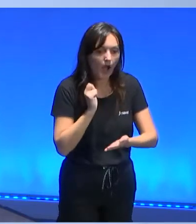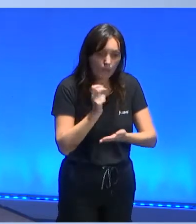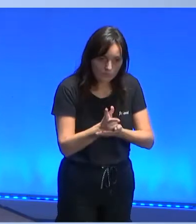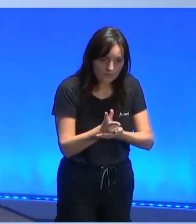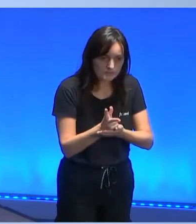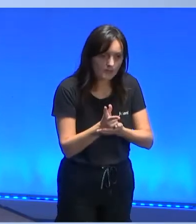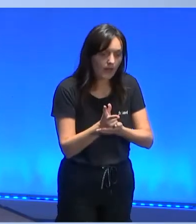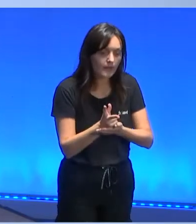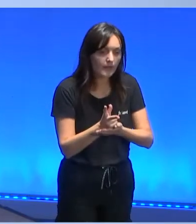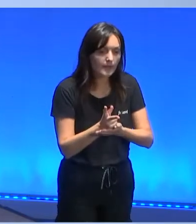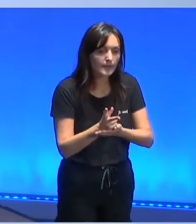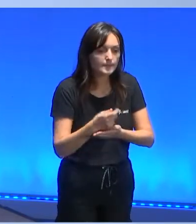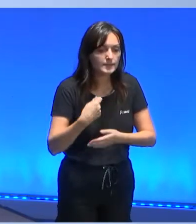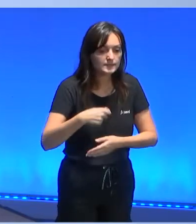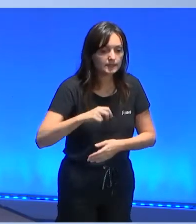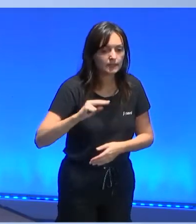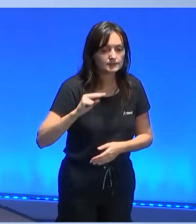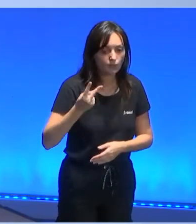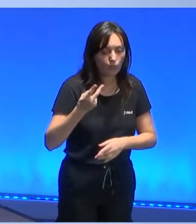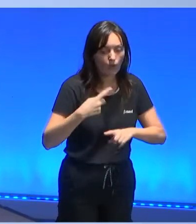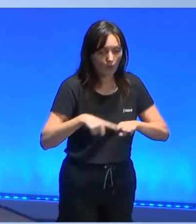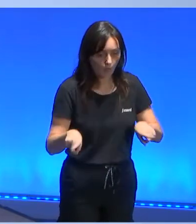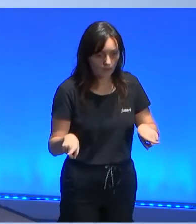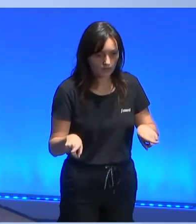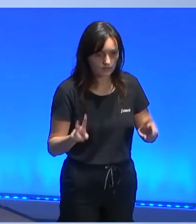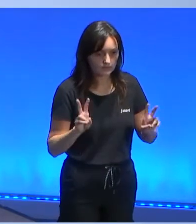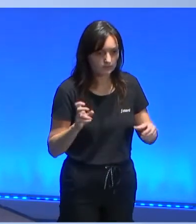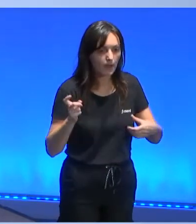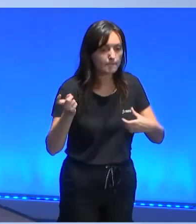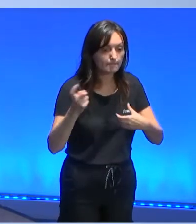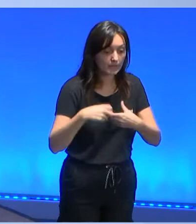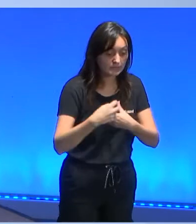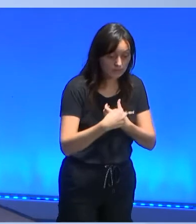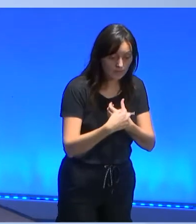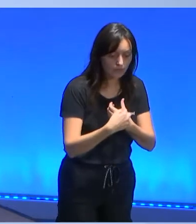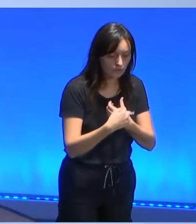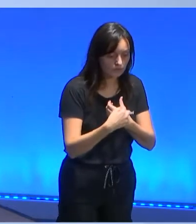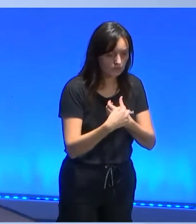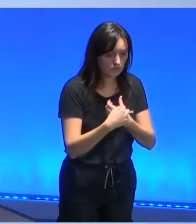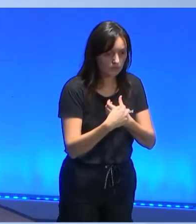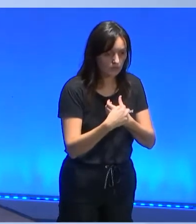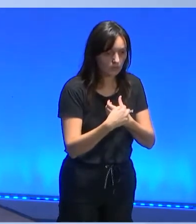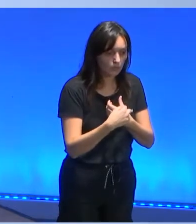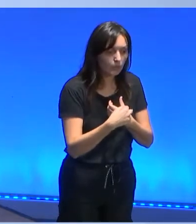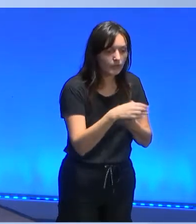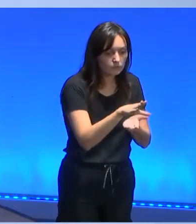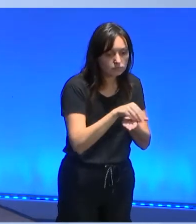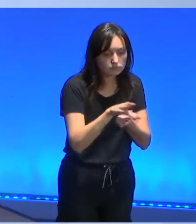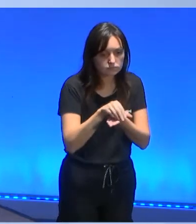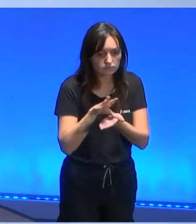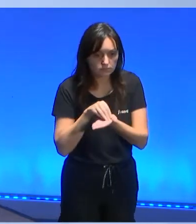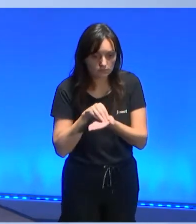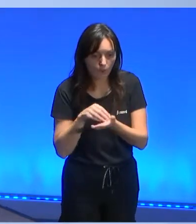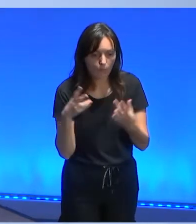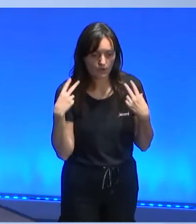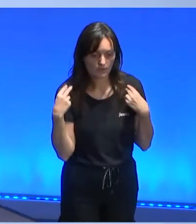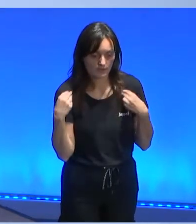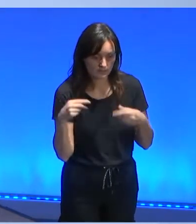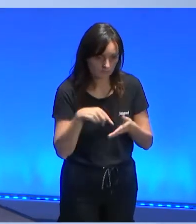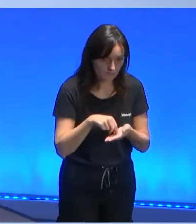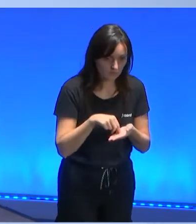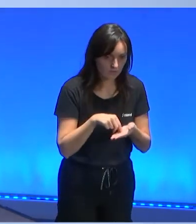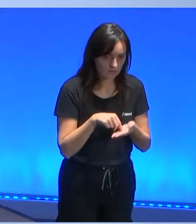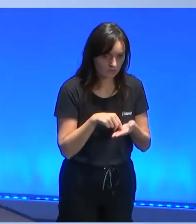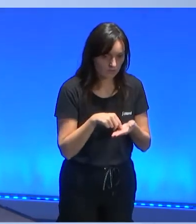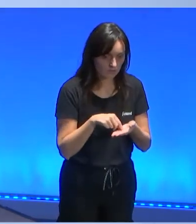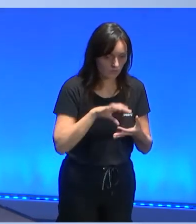la vicepresidenta fue que la participación estuviera impregnada del municipalismo o el municipalismo de